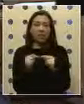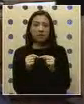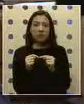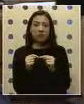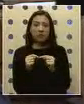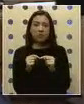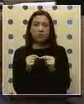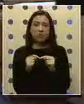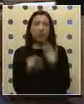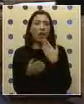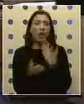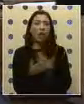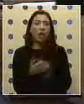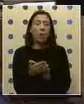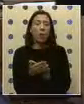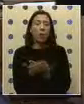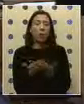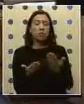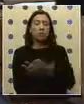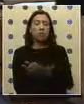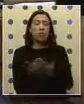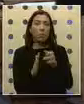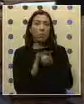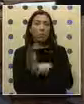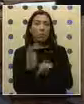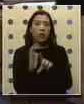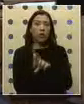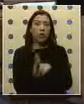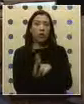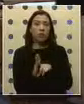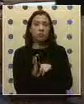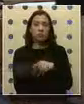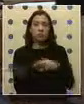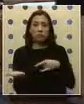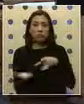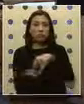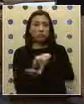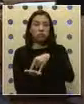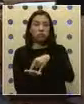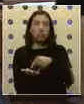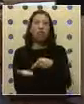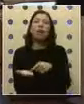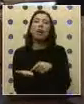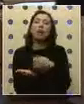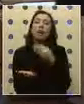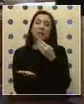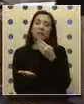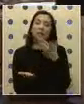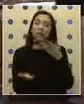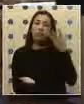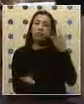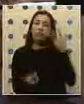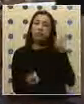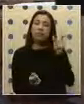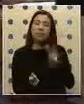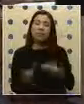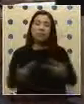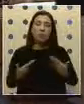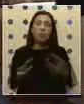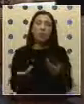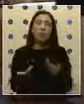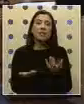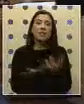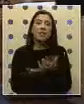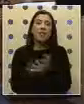que tiene cada vez que se envía este proyecto de ley al Congreso. Y también el discurso de quienes proponen la cifra